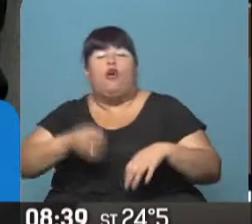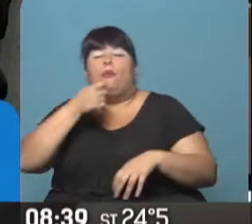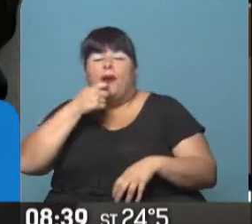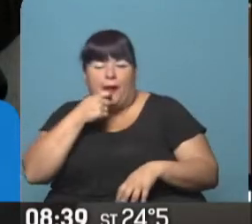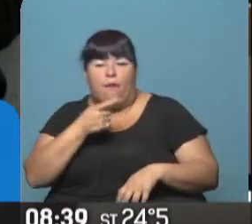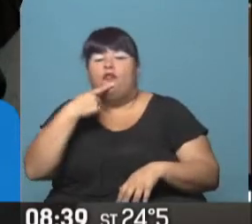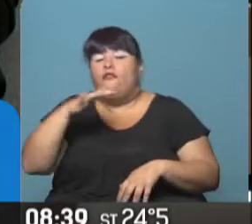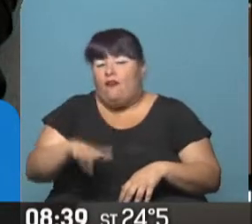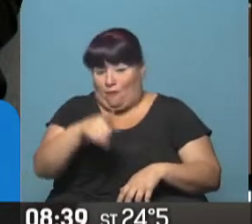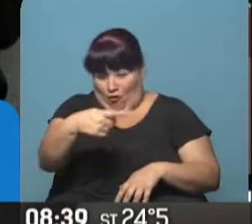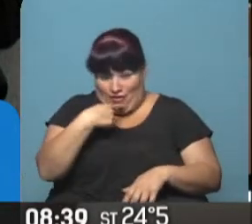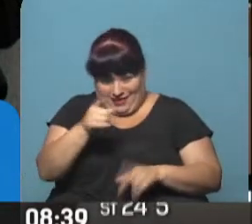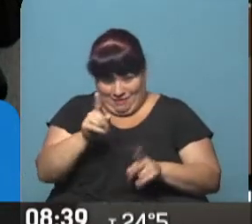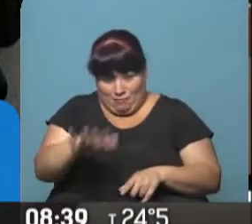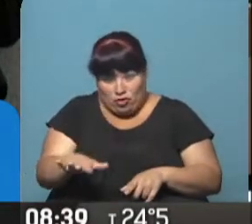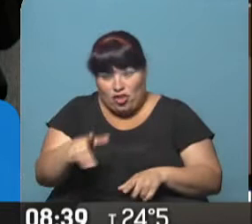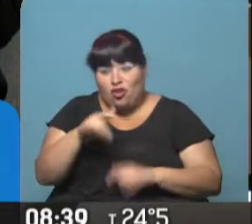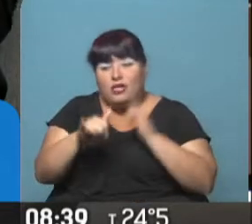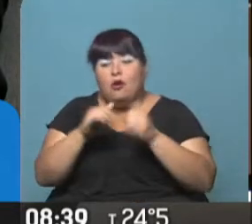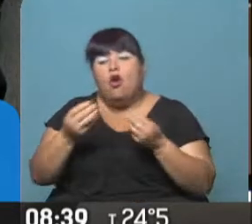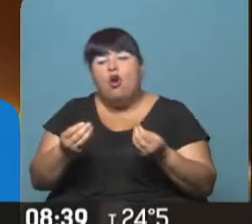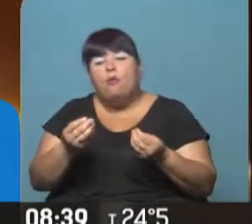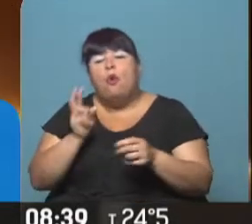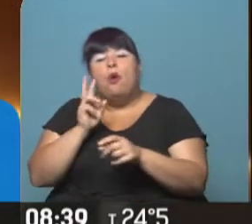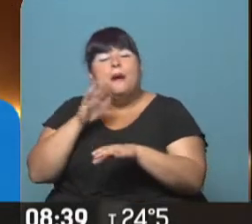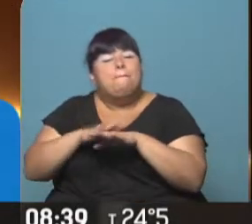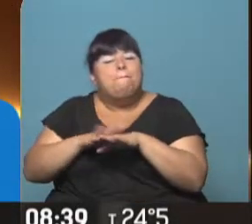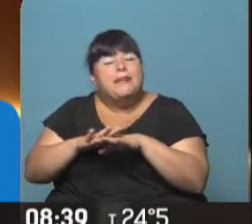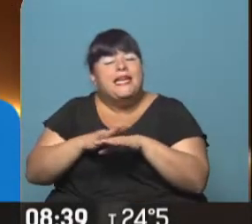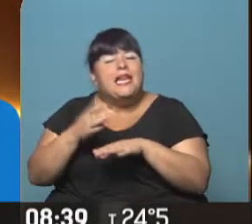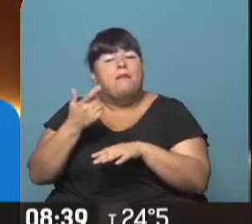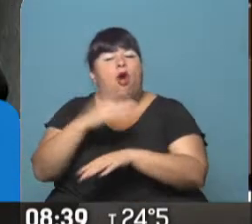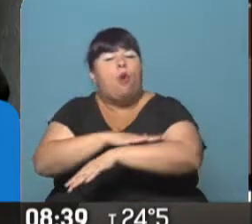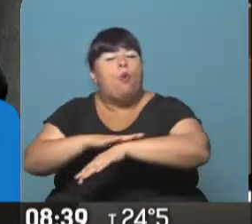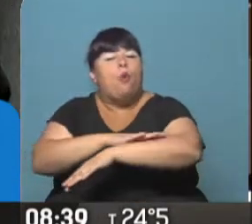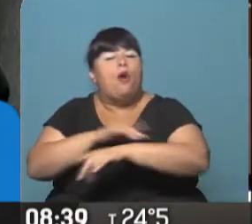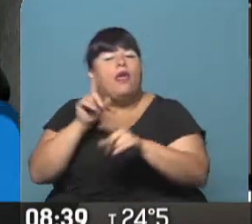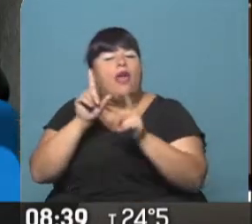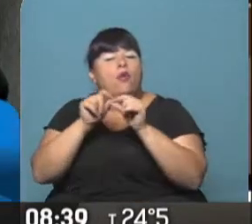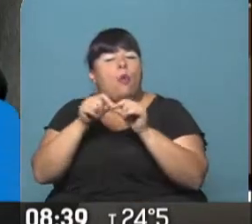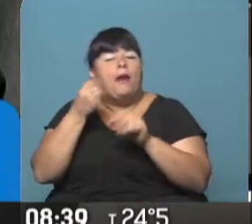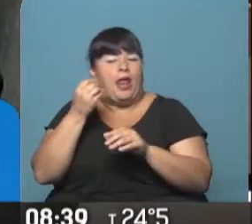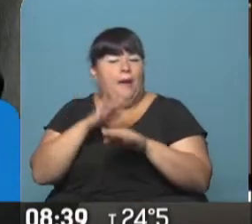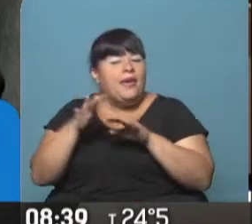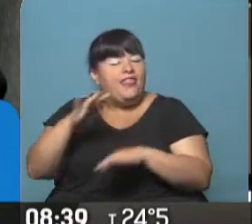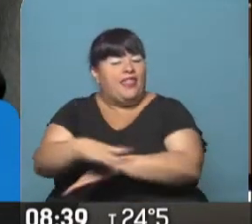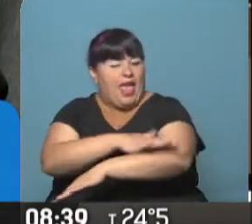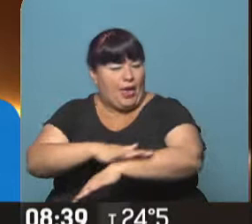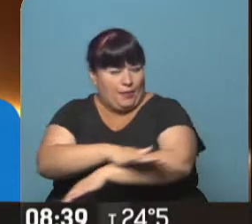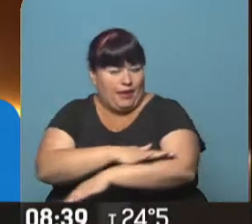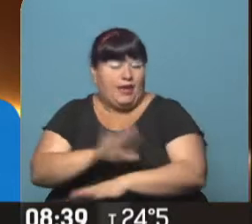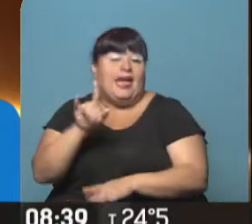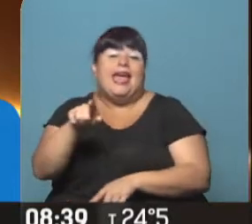para un niño, como usted recién lo acaba de mencionar, ¿cuál es el mínimo factor de protección que uno le tiene que poner